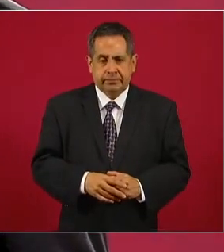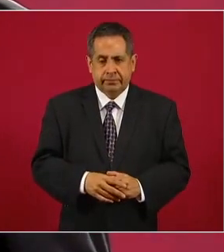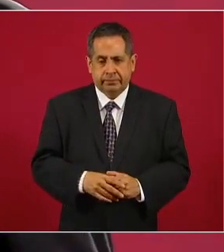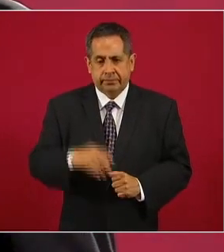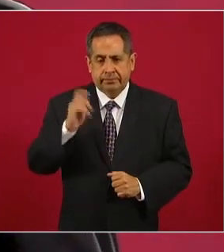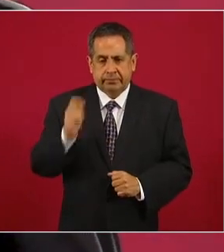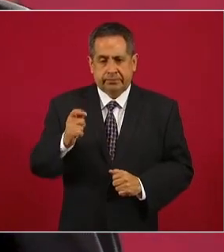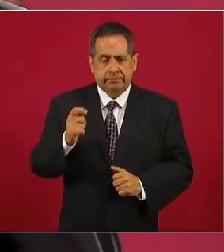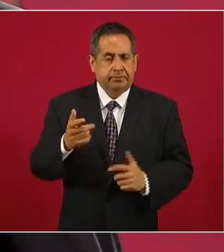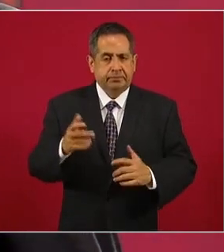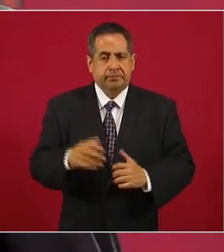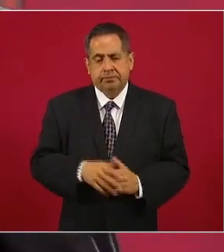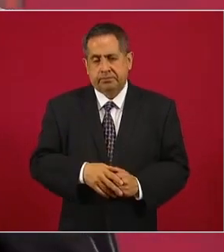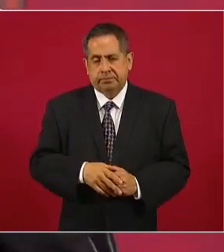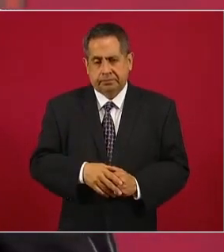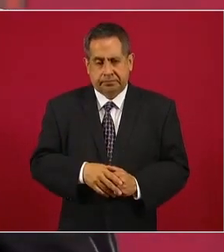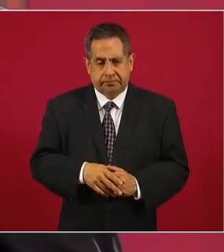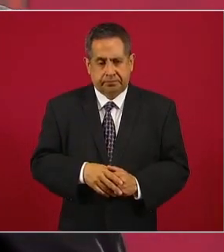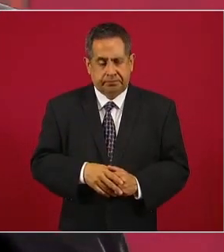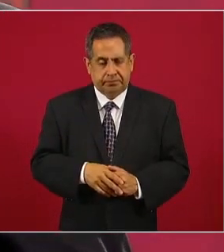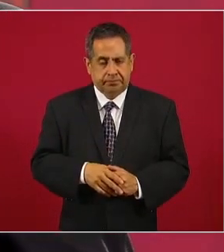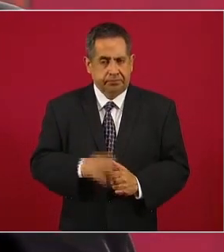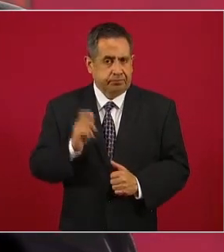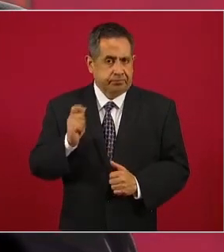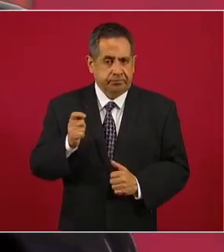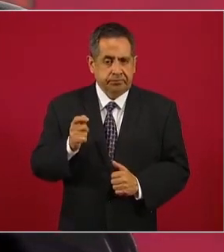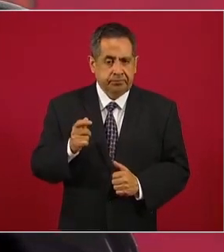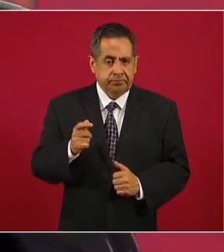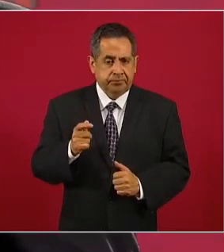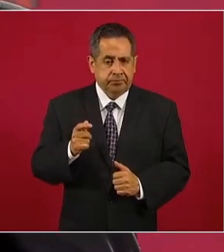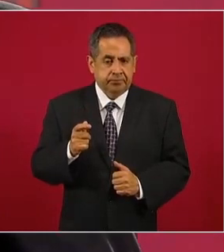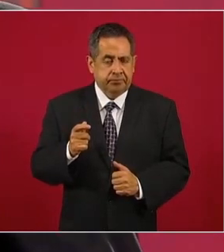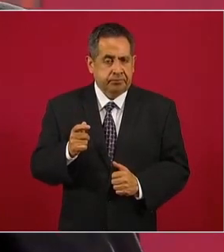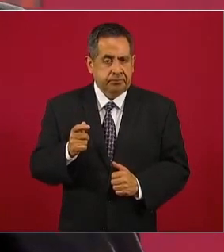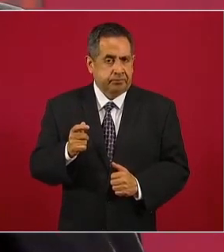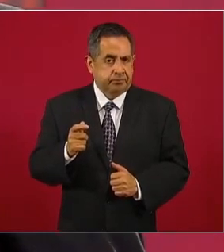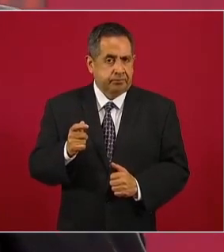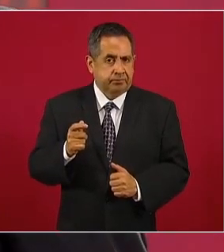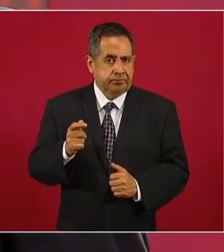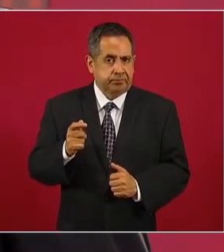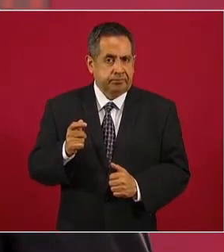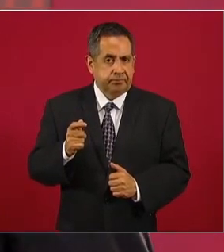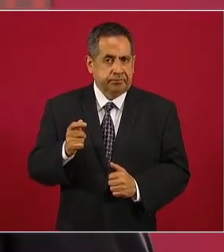es decir, hasta el